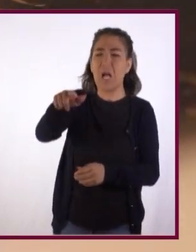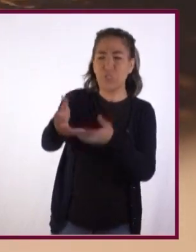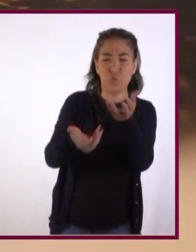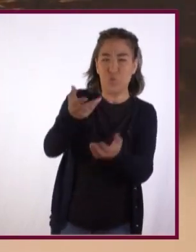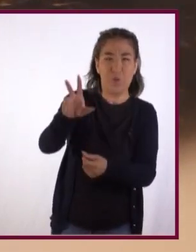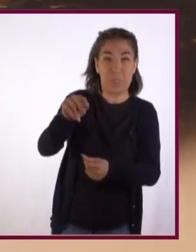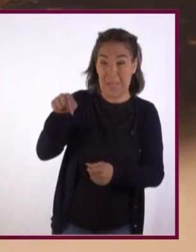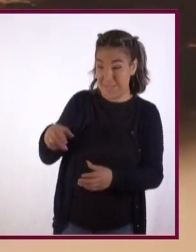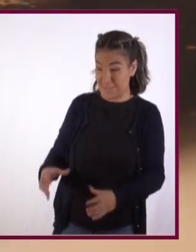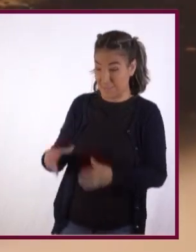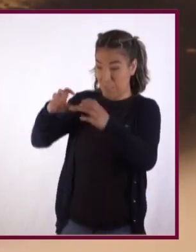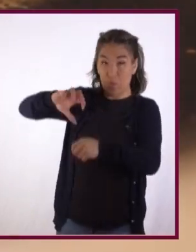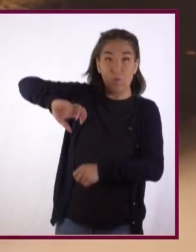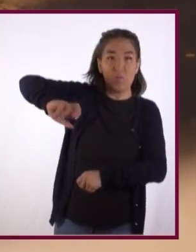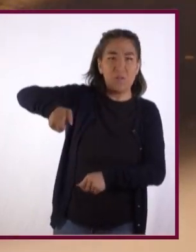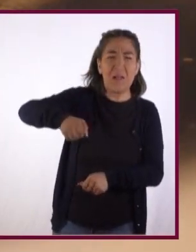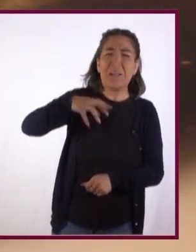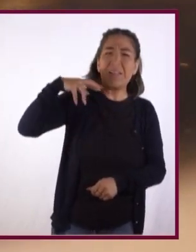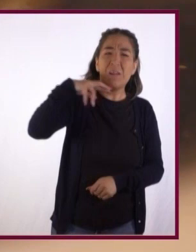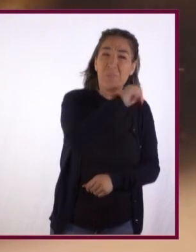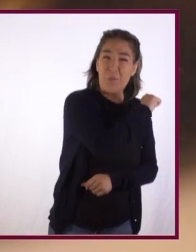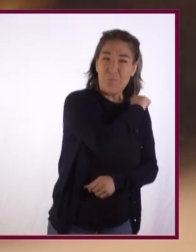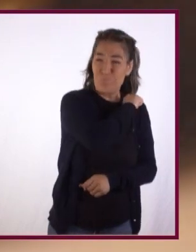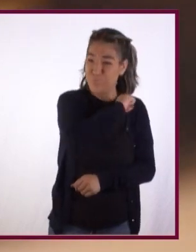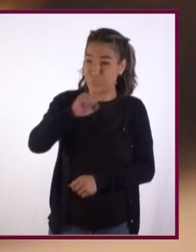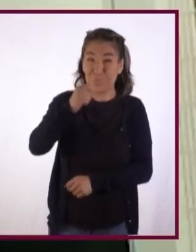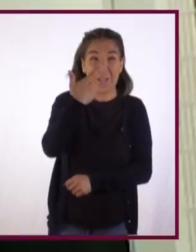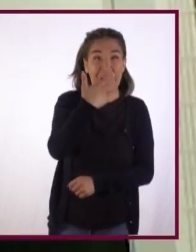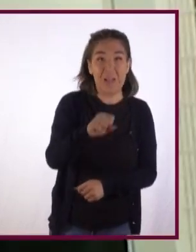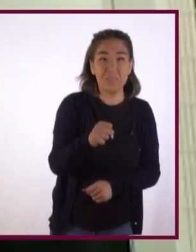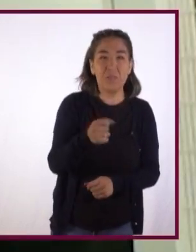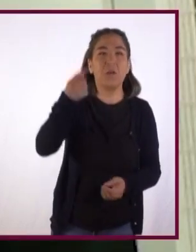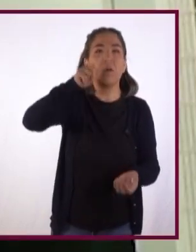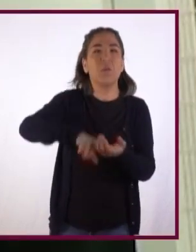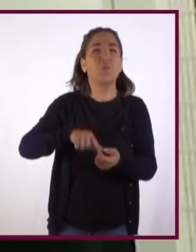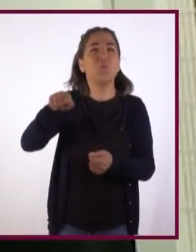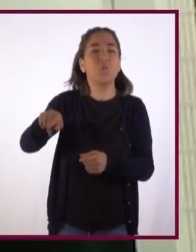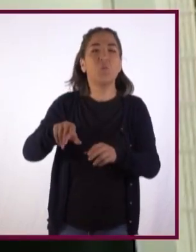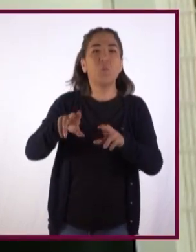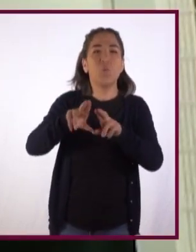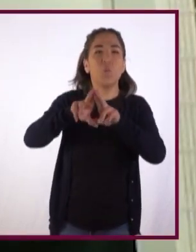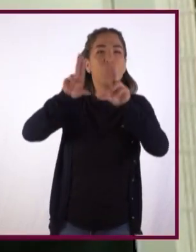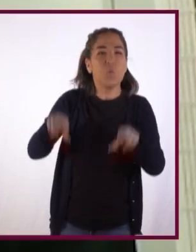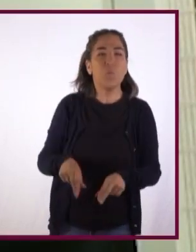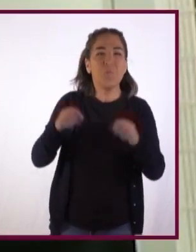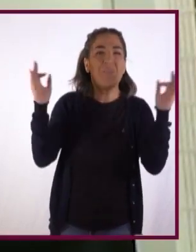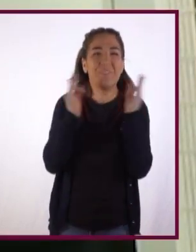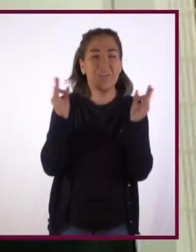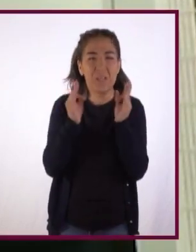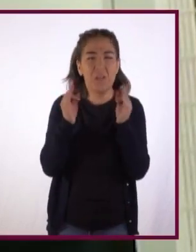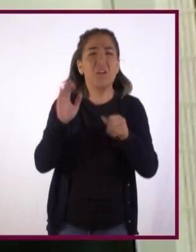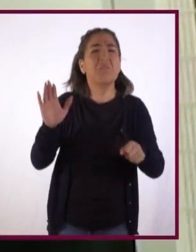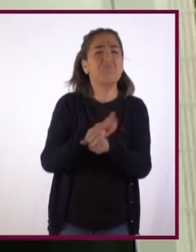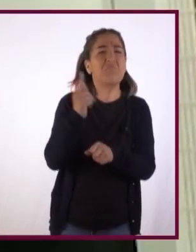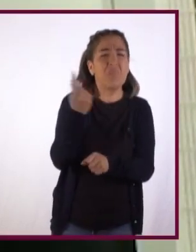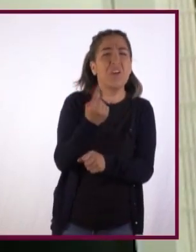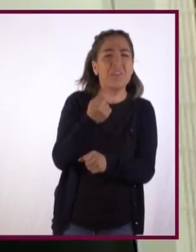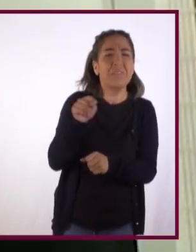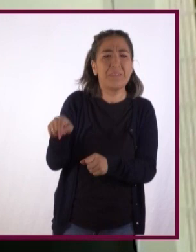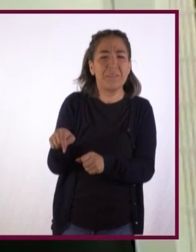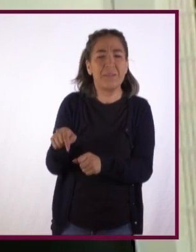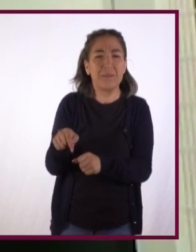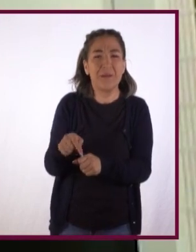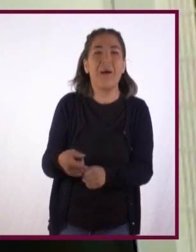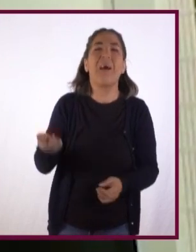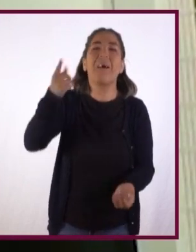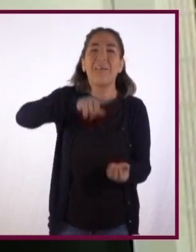tanque, no de la estufa, la abre y sale muy rápido el gas, se congela la válvula. ¿Por qué se